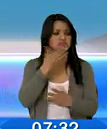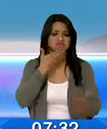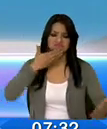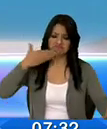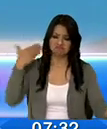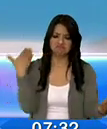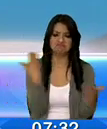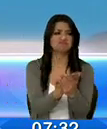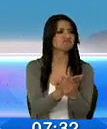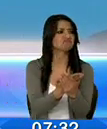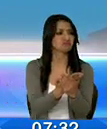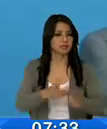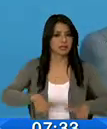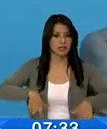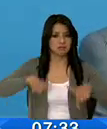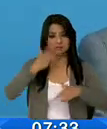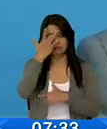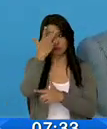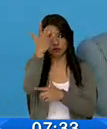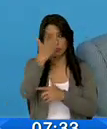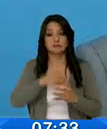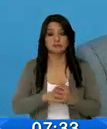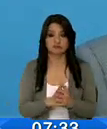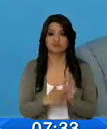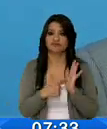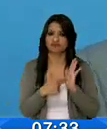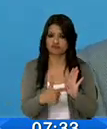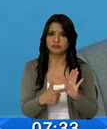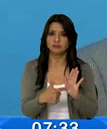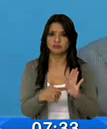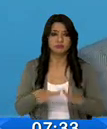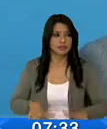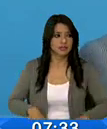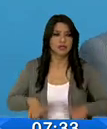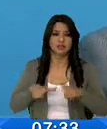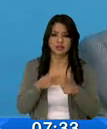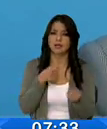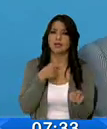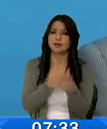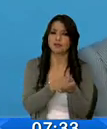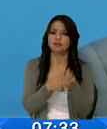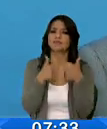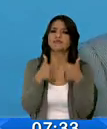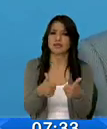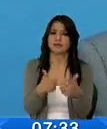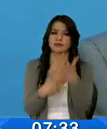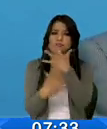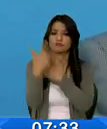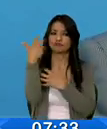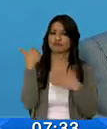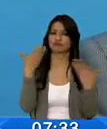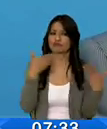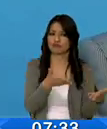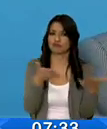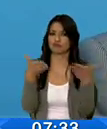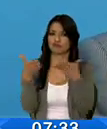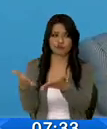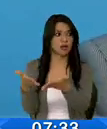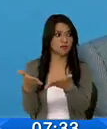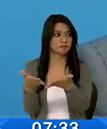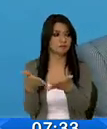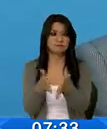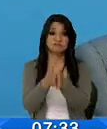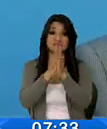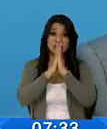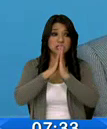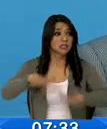agradecemos profundamente, porque ha demostrado definitivamente estar del lado correcto de la historia. El llamado que él ha